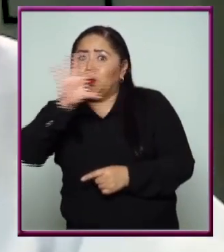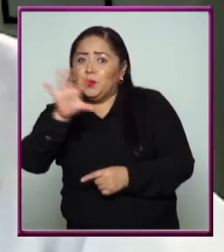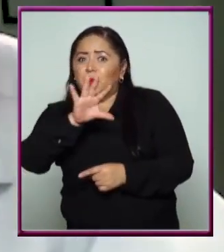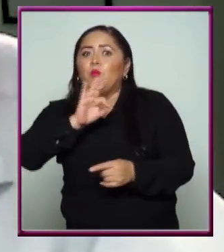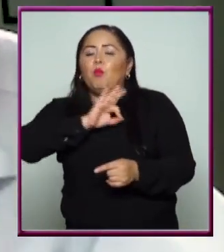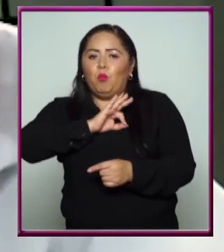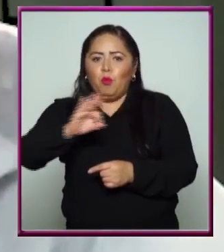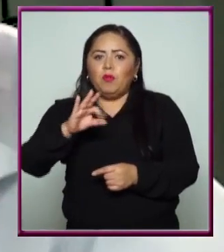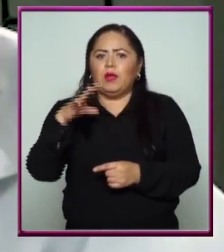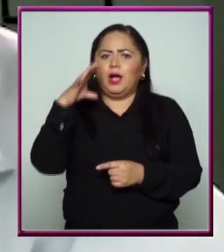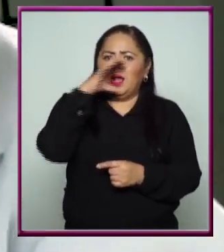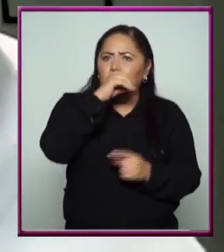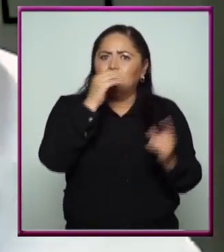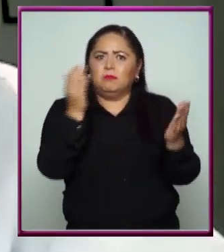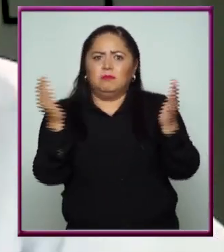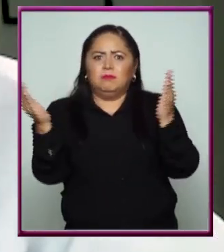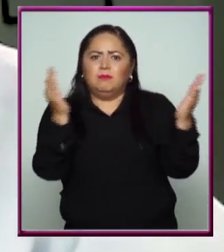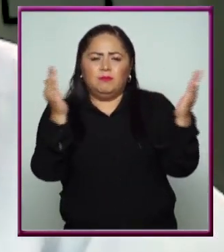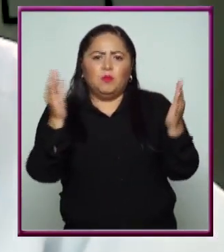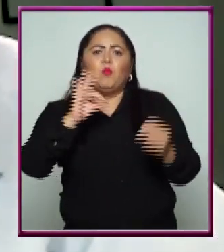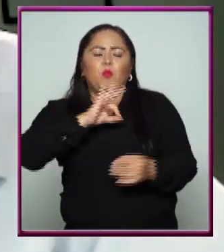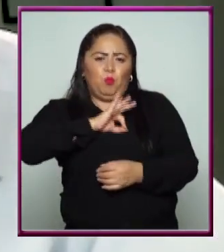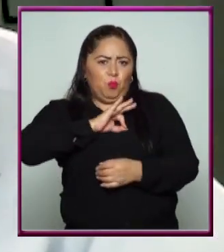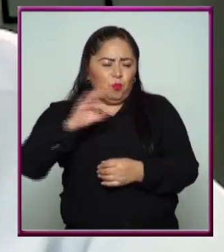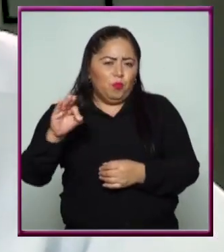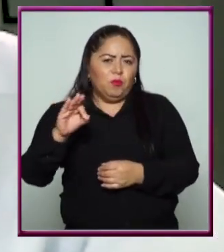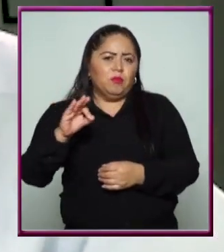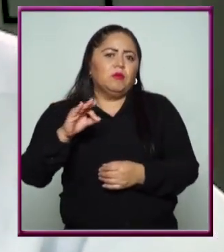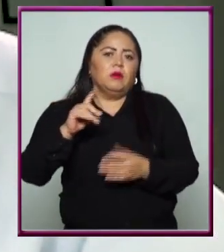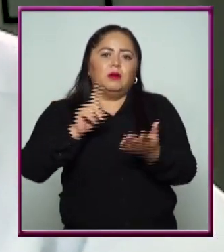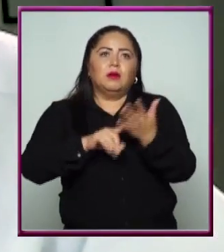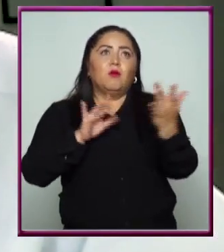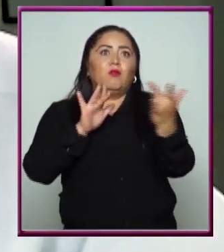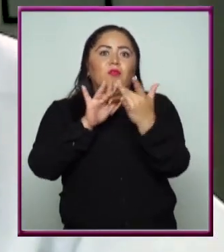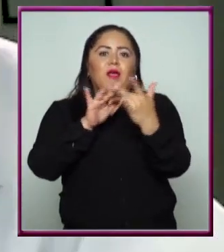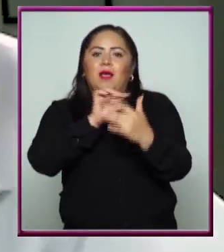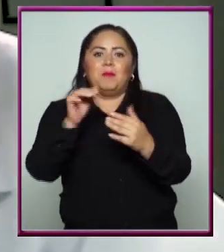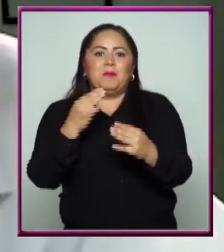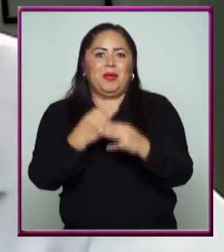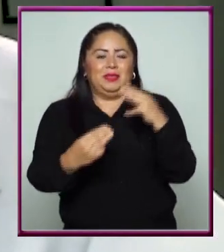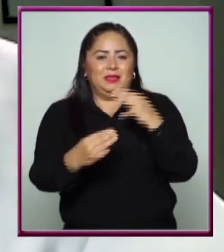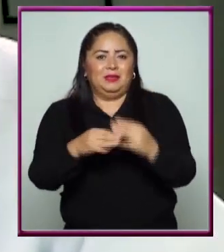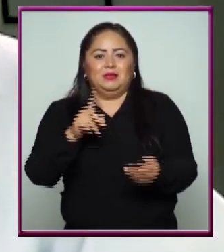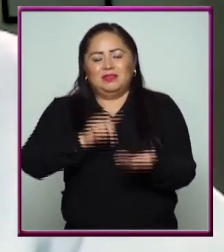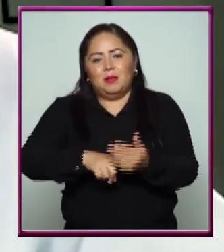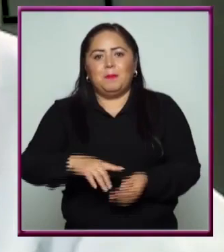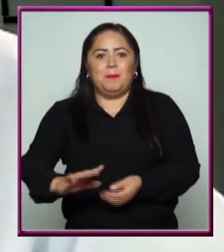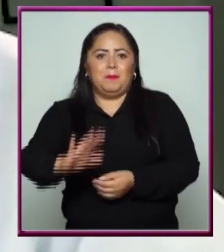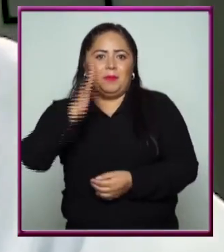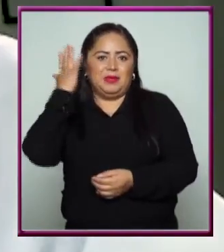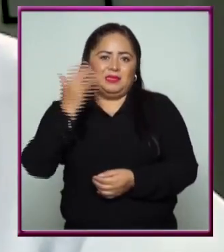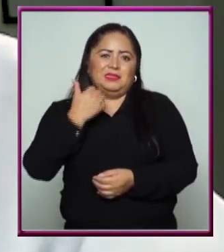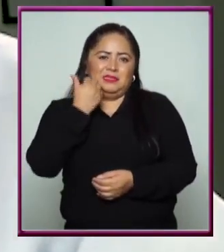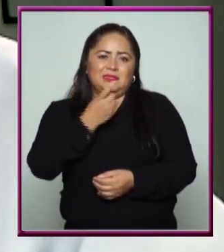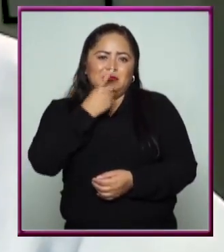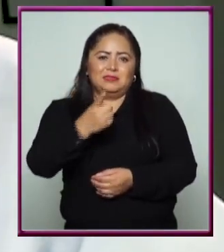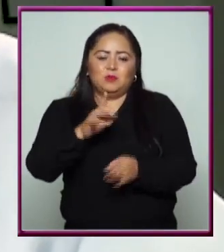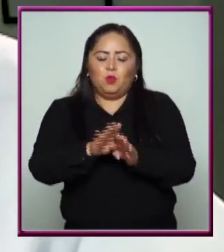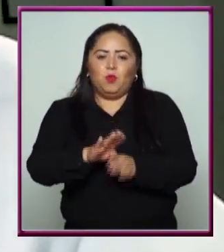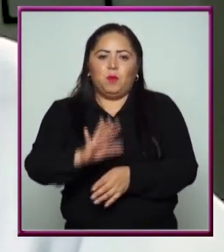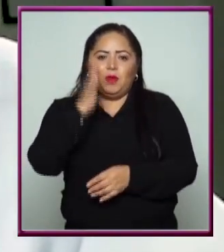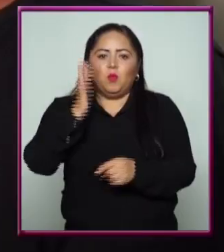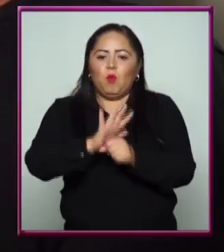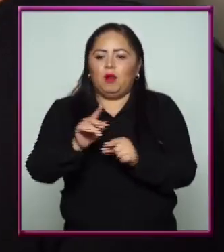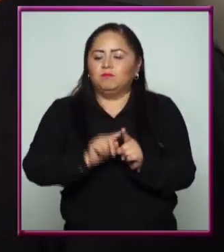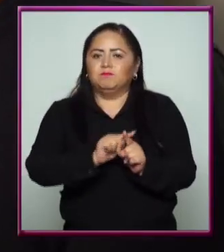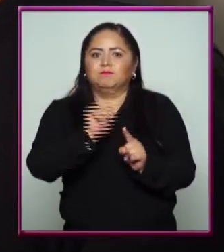la fricción y el calor que se va a generar al contacto de esos materiales a la velocidad, se puede simular la velocidad a